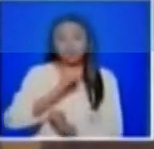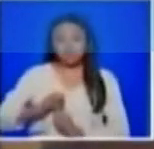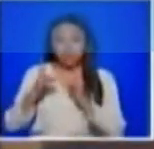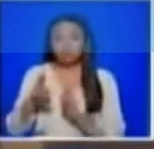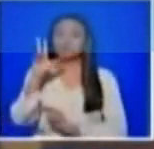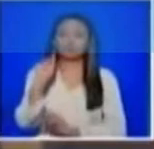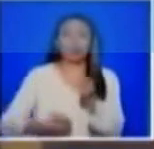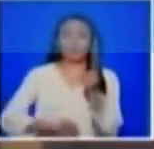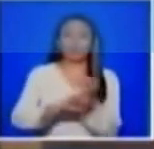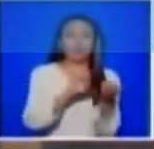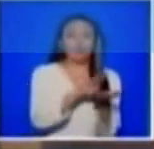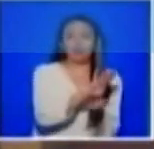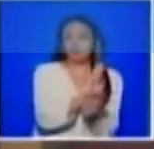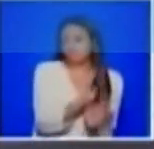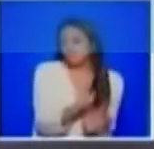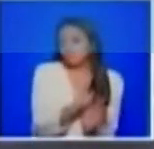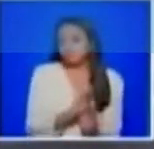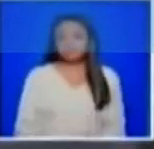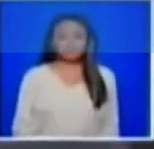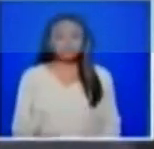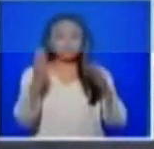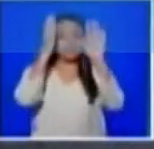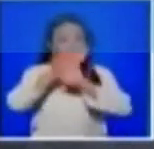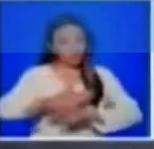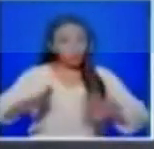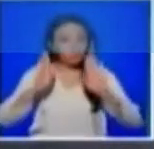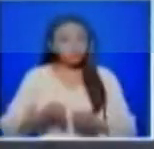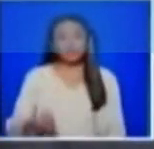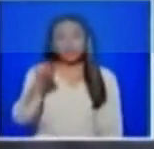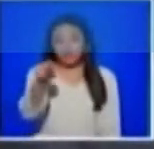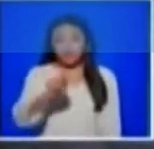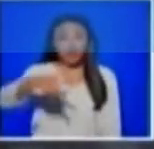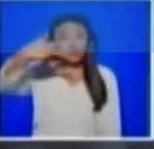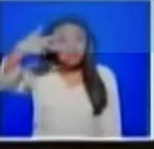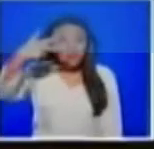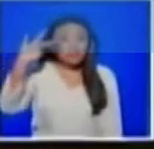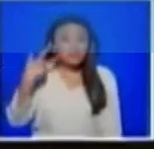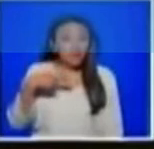como lo habían anunciado. Así, concluyó una sesión que tuvo tres días.